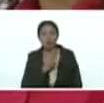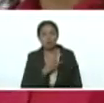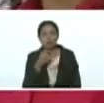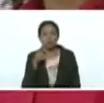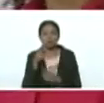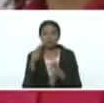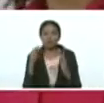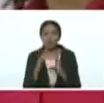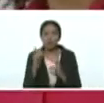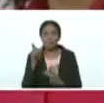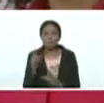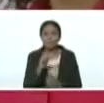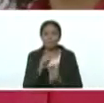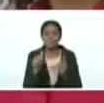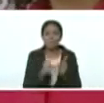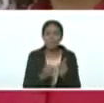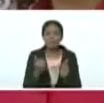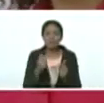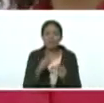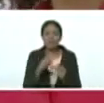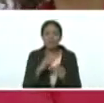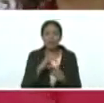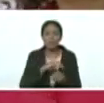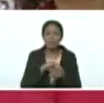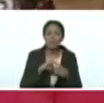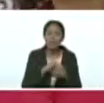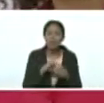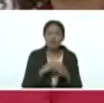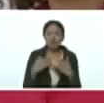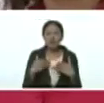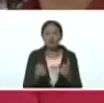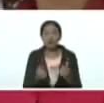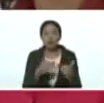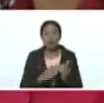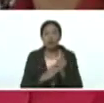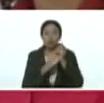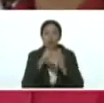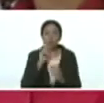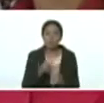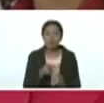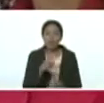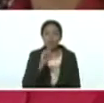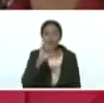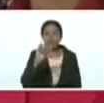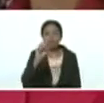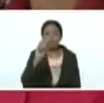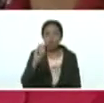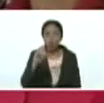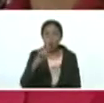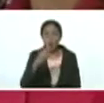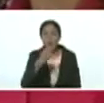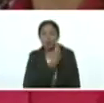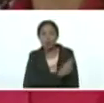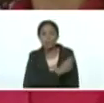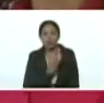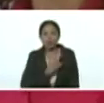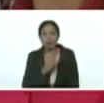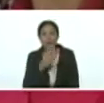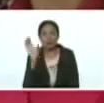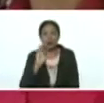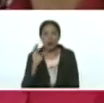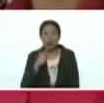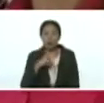está el viceministro Armando Marín, el director Earle Siso, y yo quiero que le expliquen a Venezuela